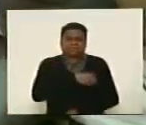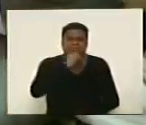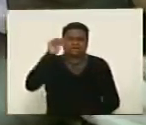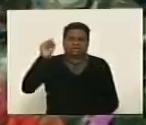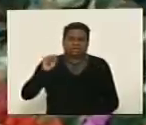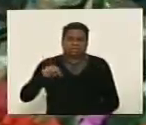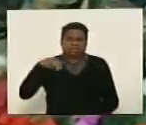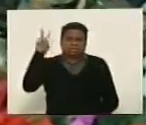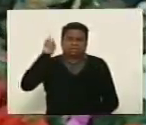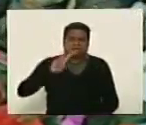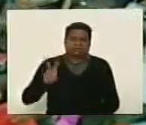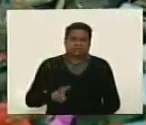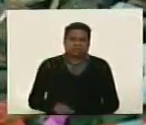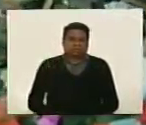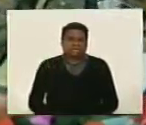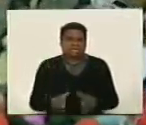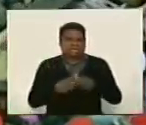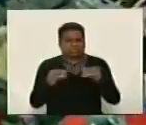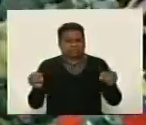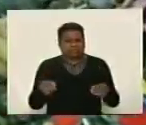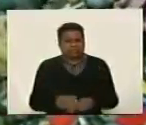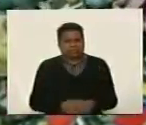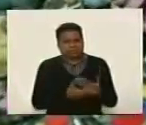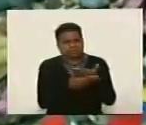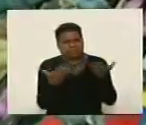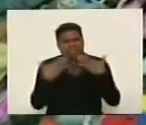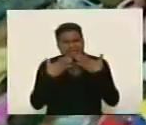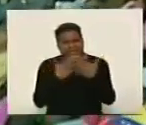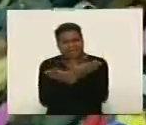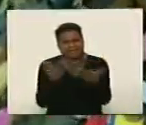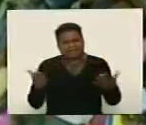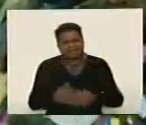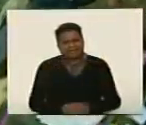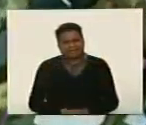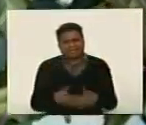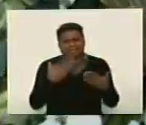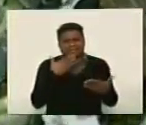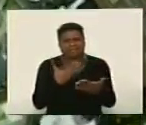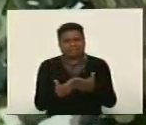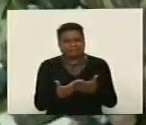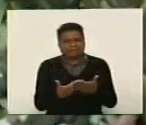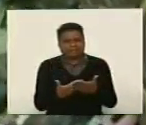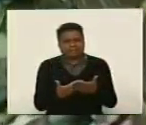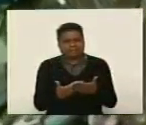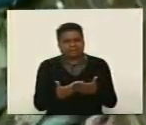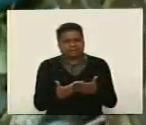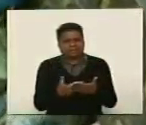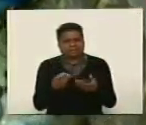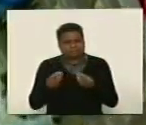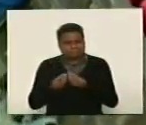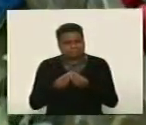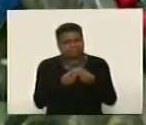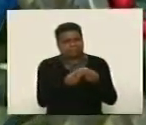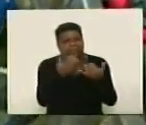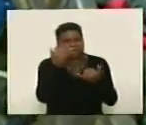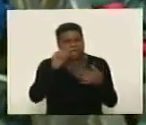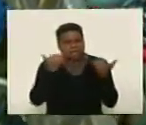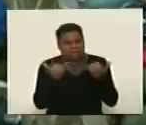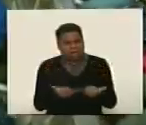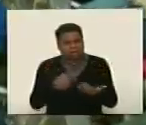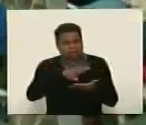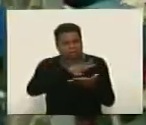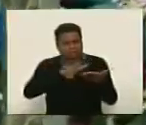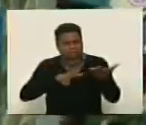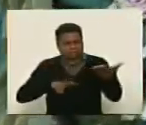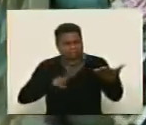de victoria. Es todo, compañera presidenta, muchas gracias. Yo les pido, compañeros y compañeras, que una vez que sea leído el